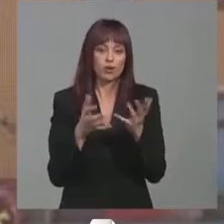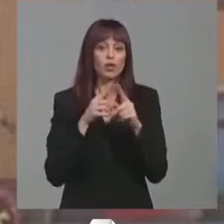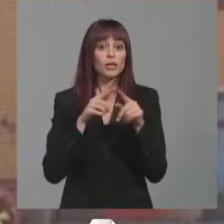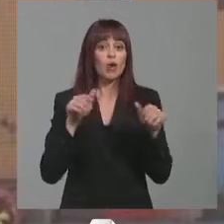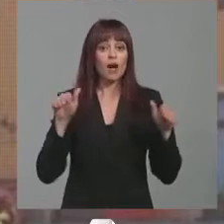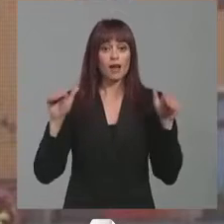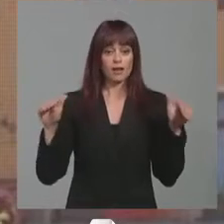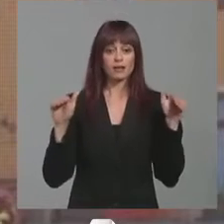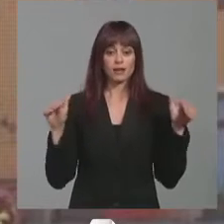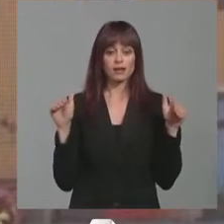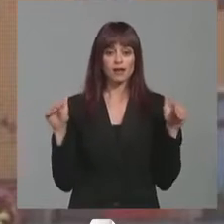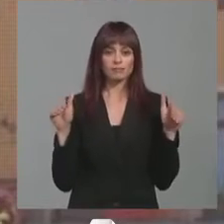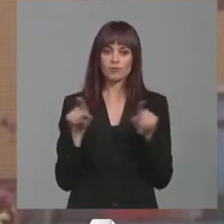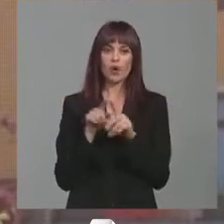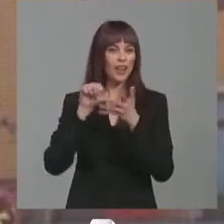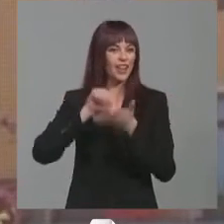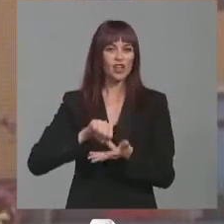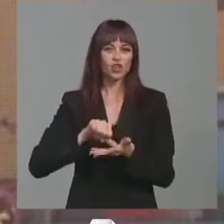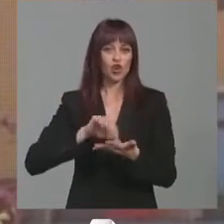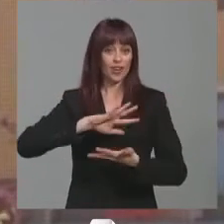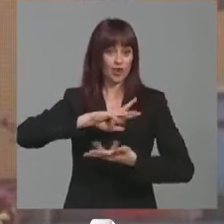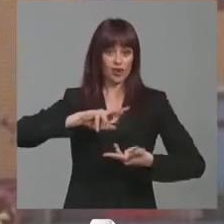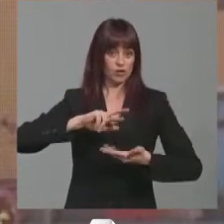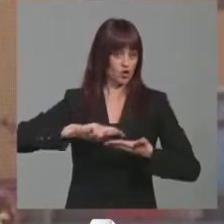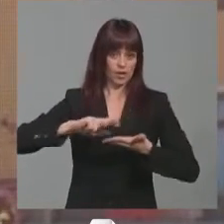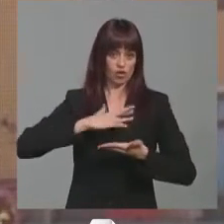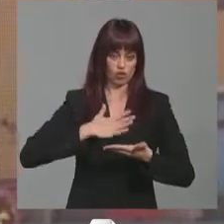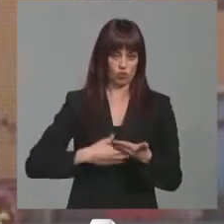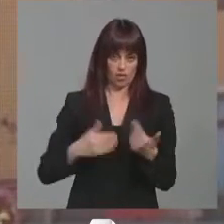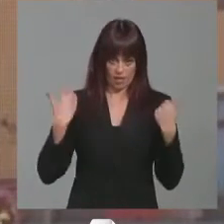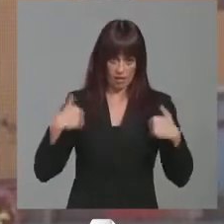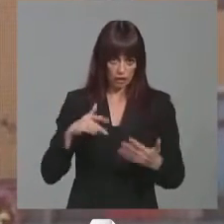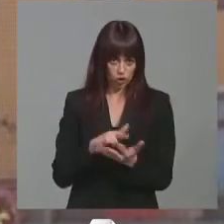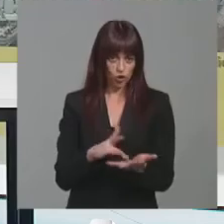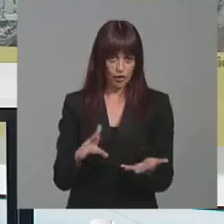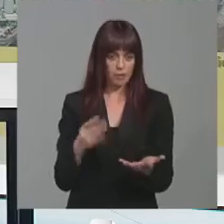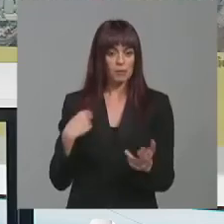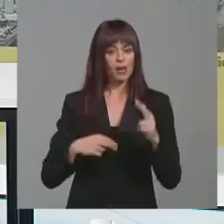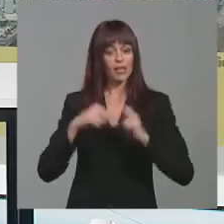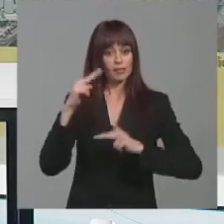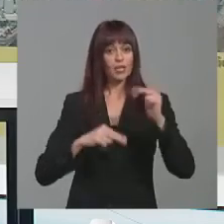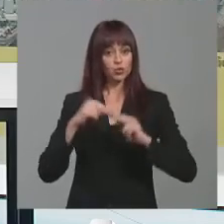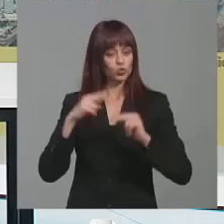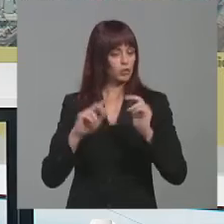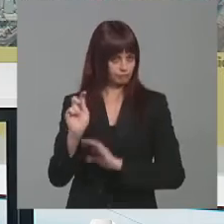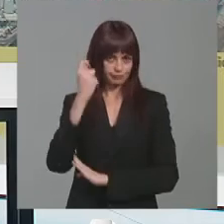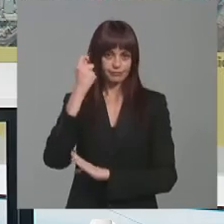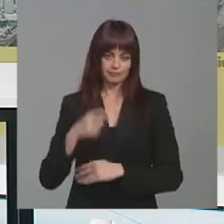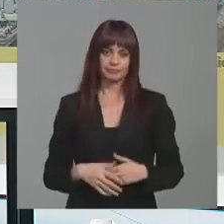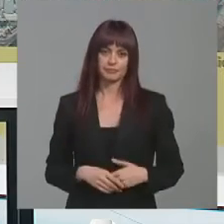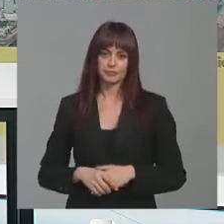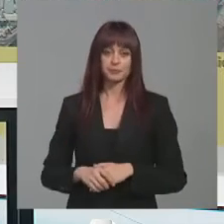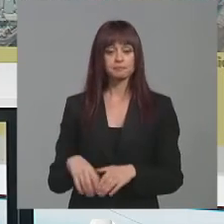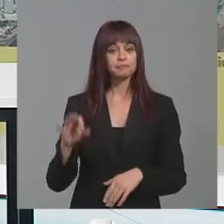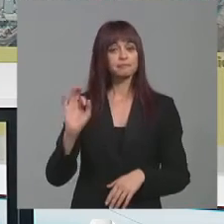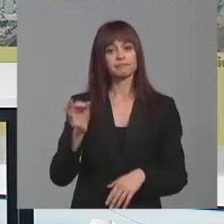sea ese centro geográfico de la región de murcia que ya lo es y con esa infraestructura lo vamos a hacer aún más es verdad